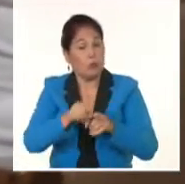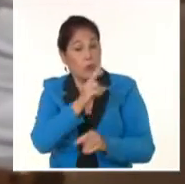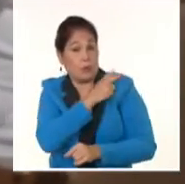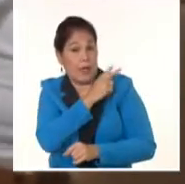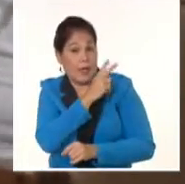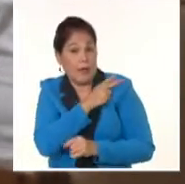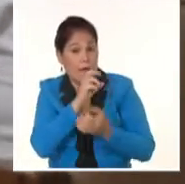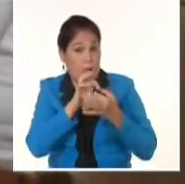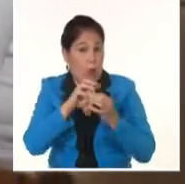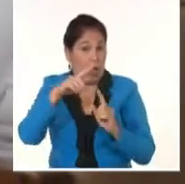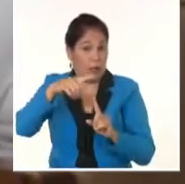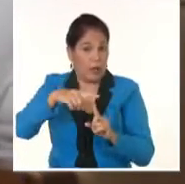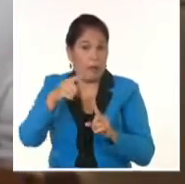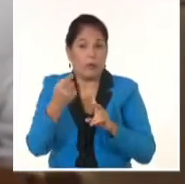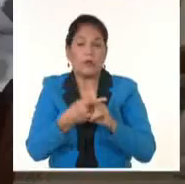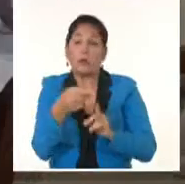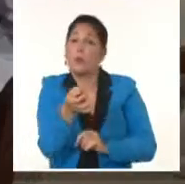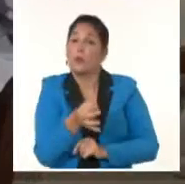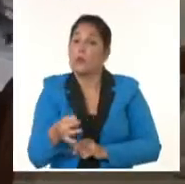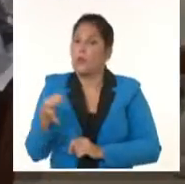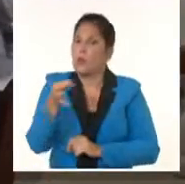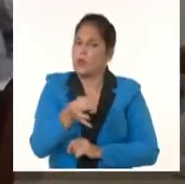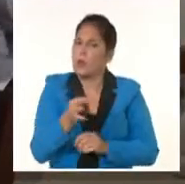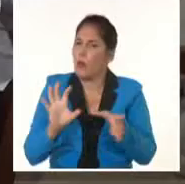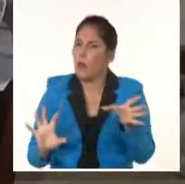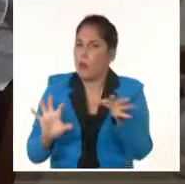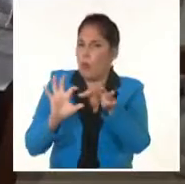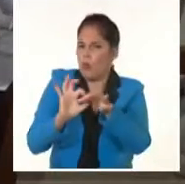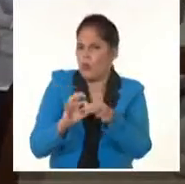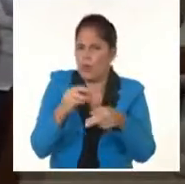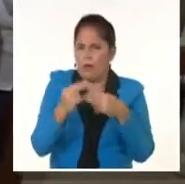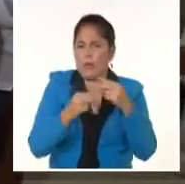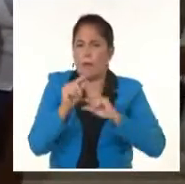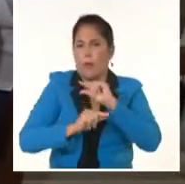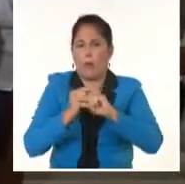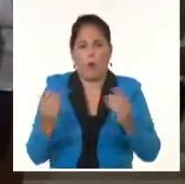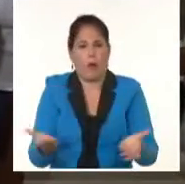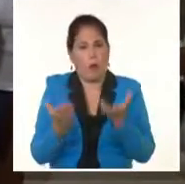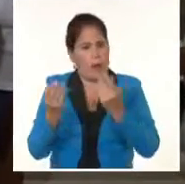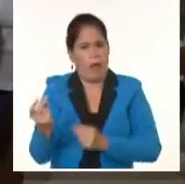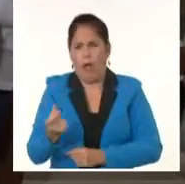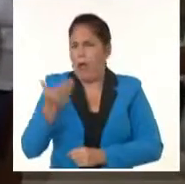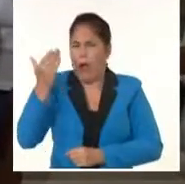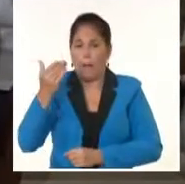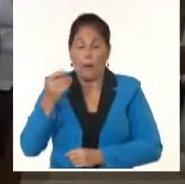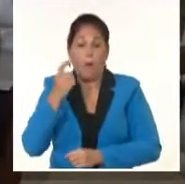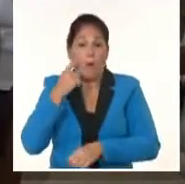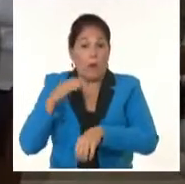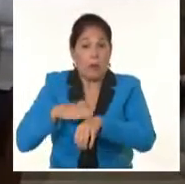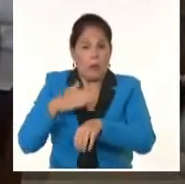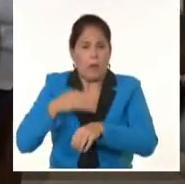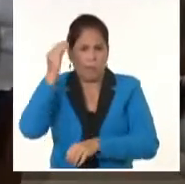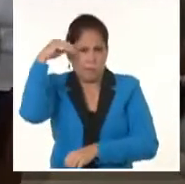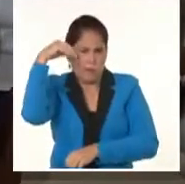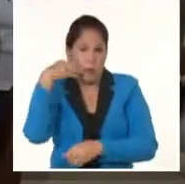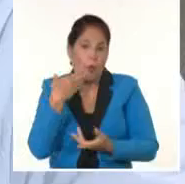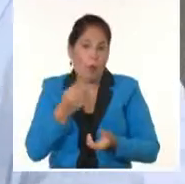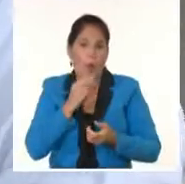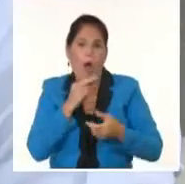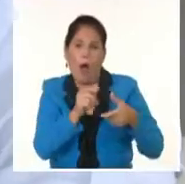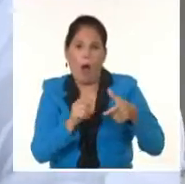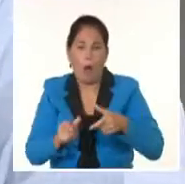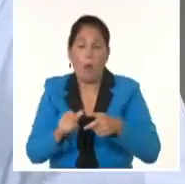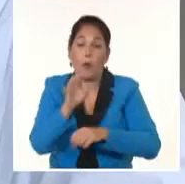de la provincia y los municipios coordinar las acciones de recuperación. Ella, desde sus vastos conocimientos como